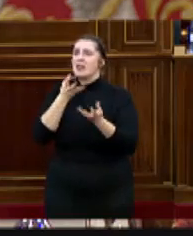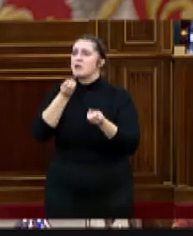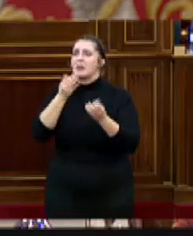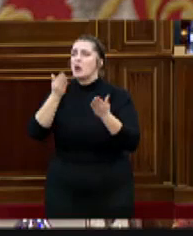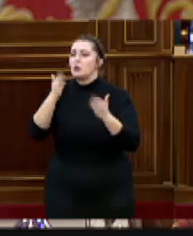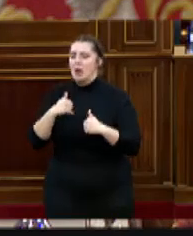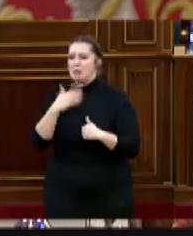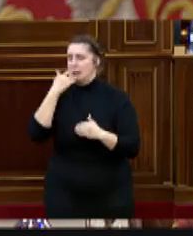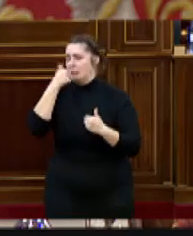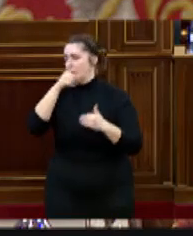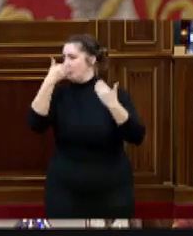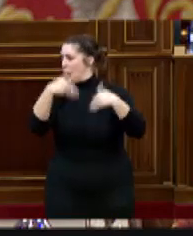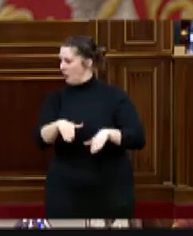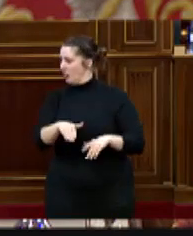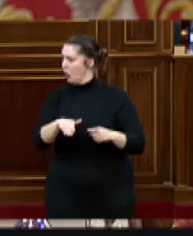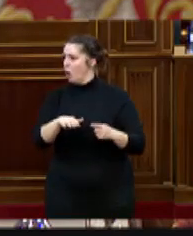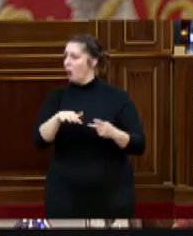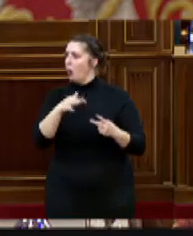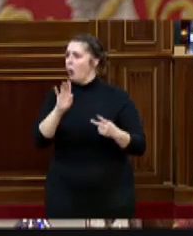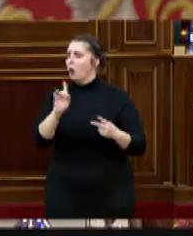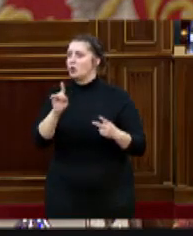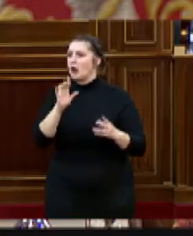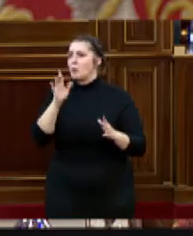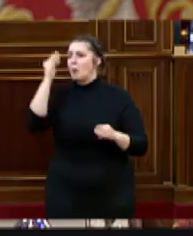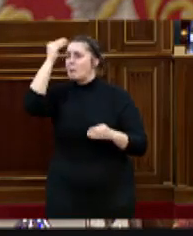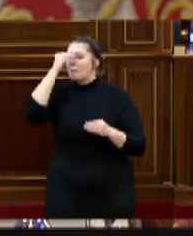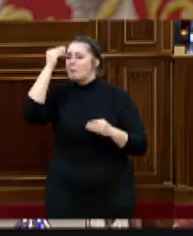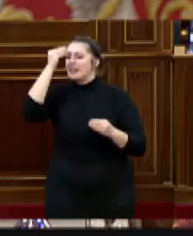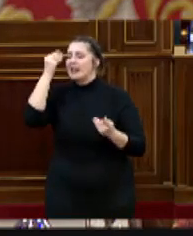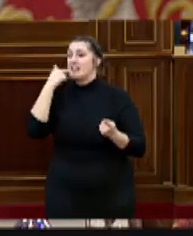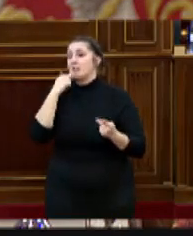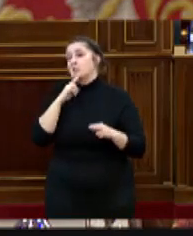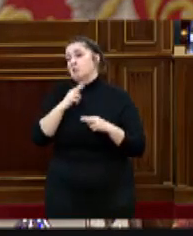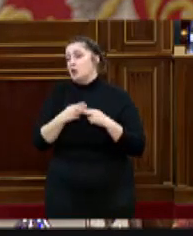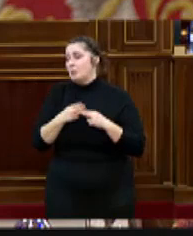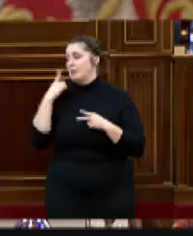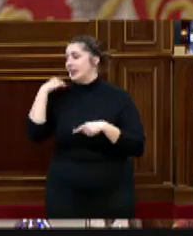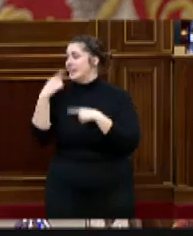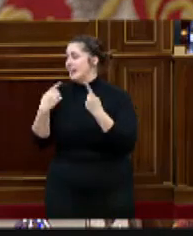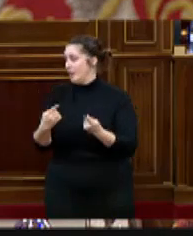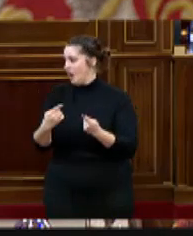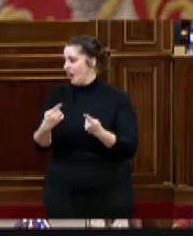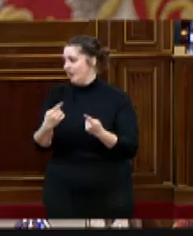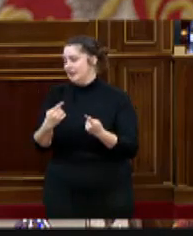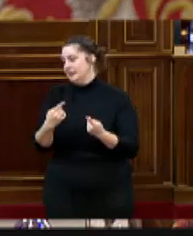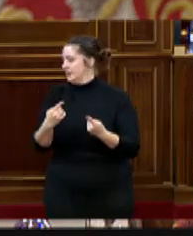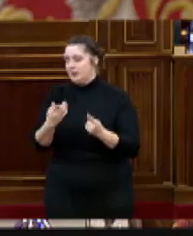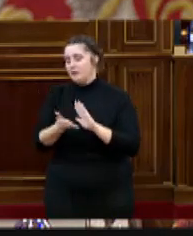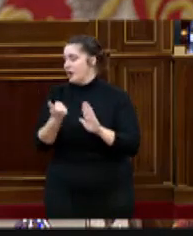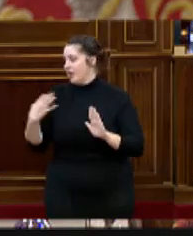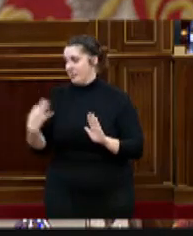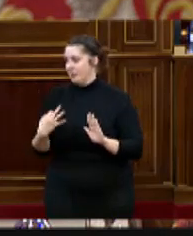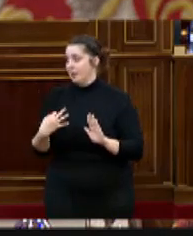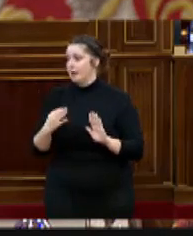y las ancladas tal vez en una mentalidad llamémosle tradicional pero como